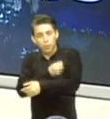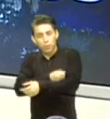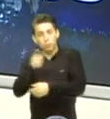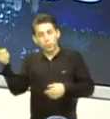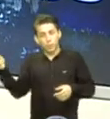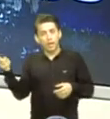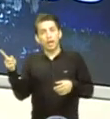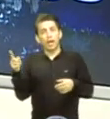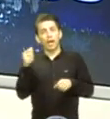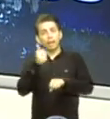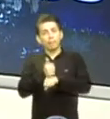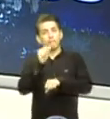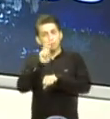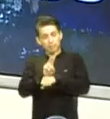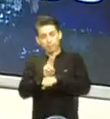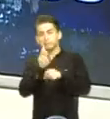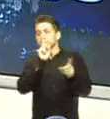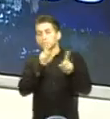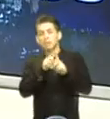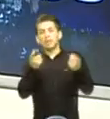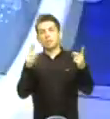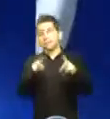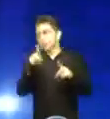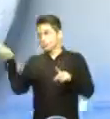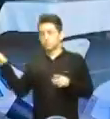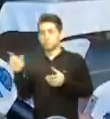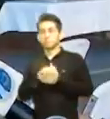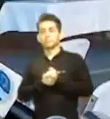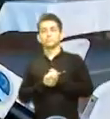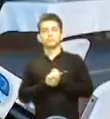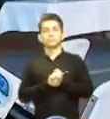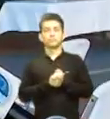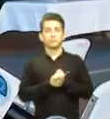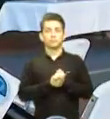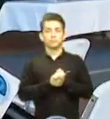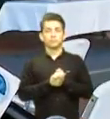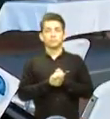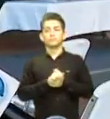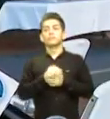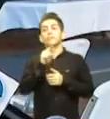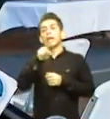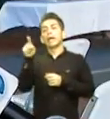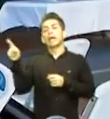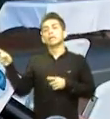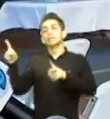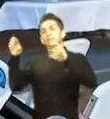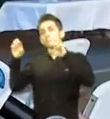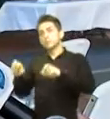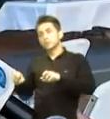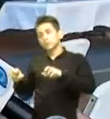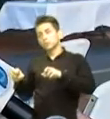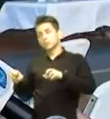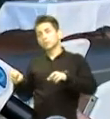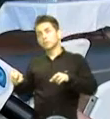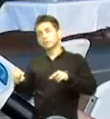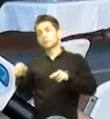situación legal de los agresores. Y ellos en este momento están viviendo una etapa de un